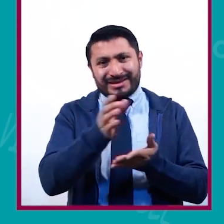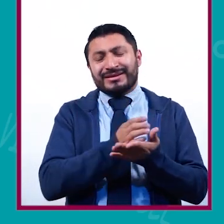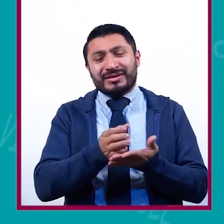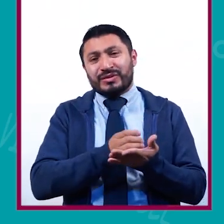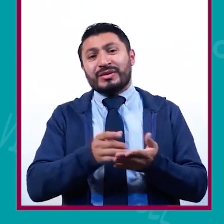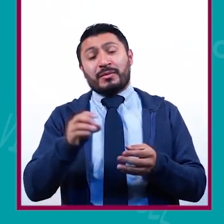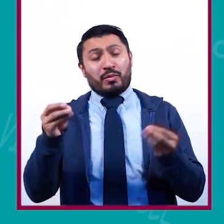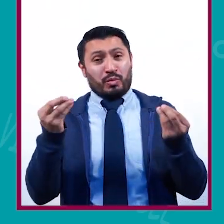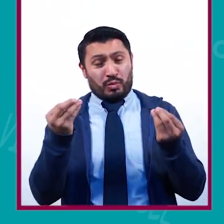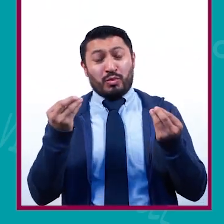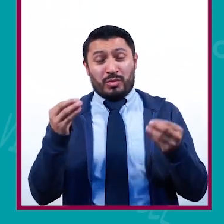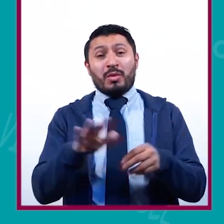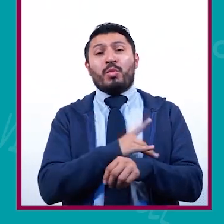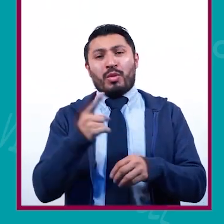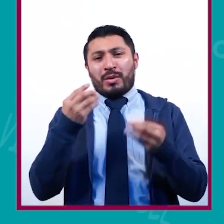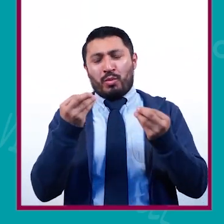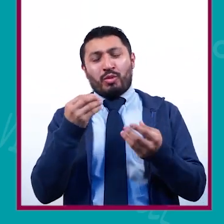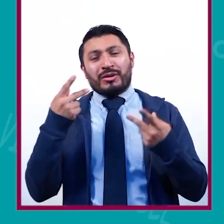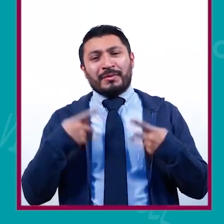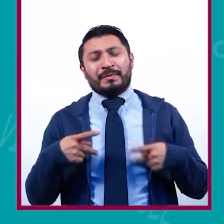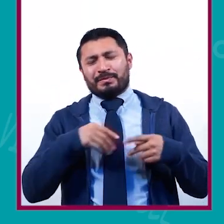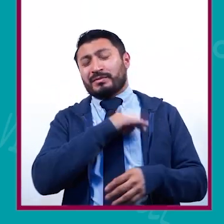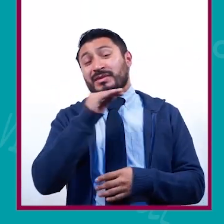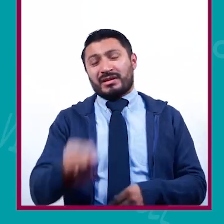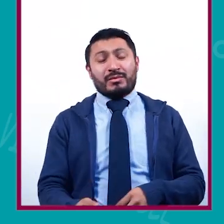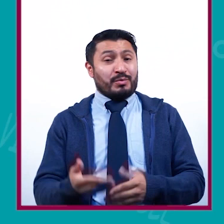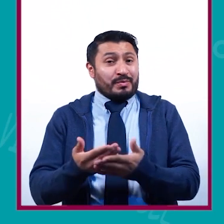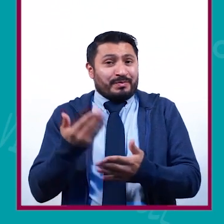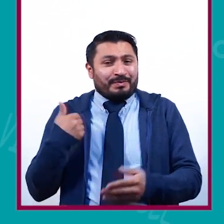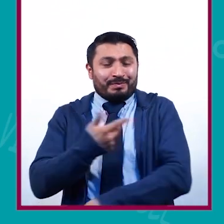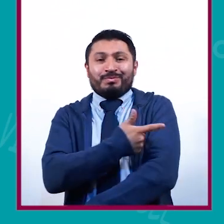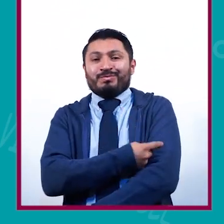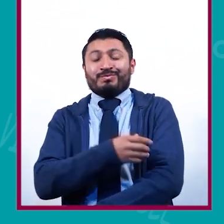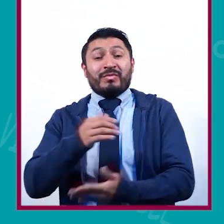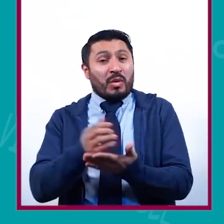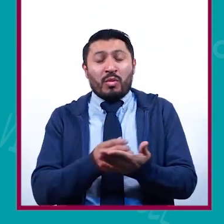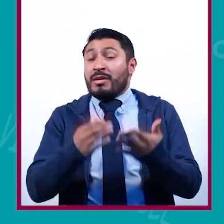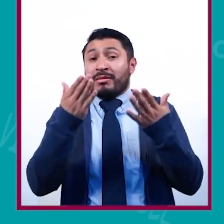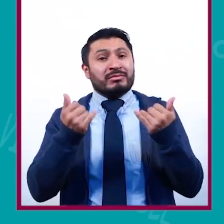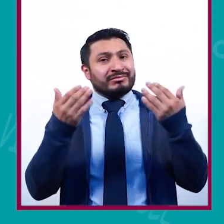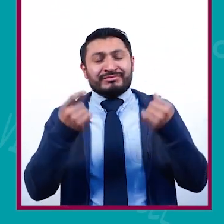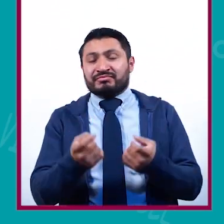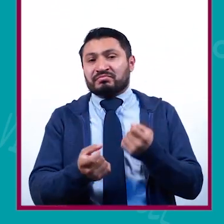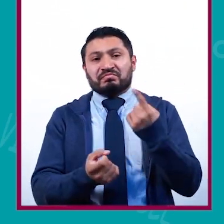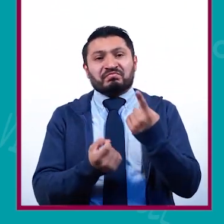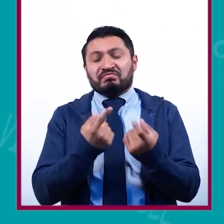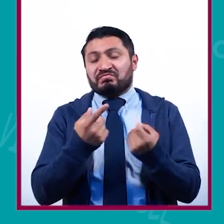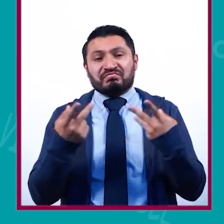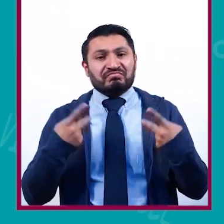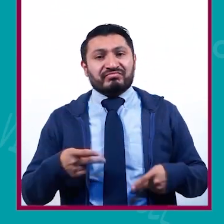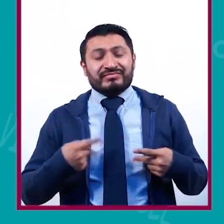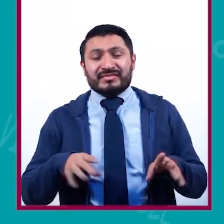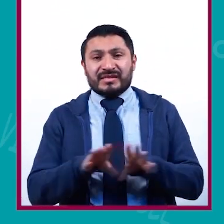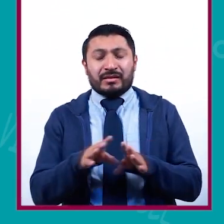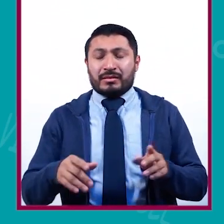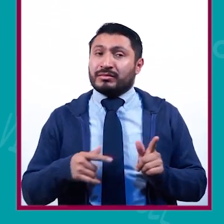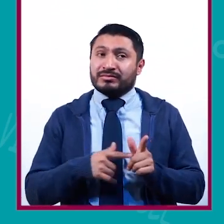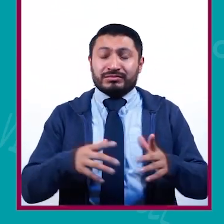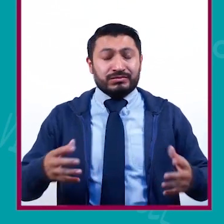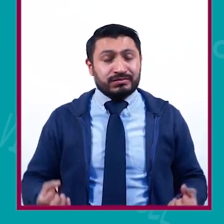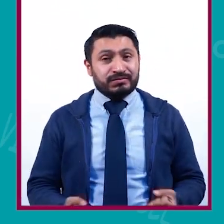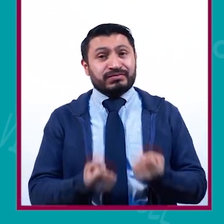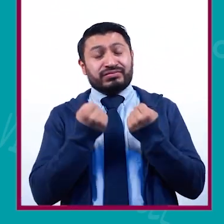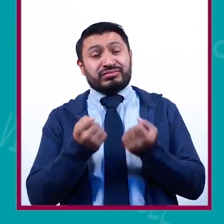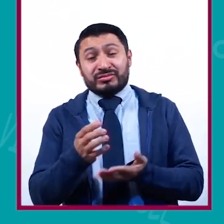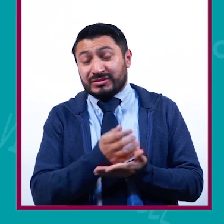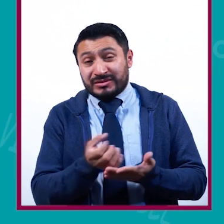curarte, porque muchas personas murieron debido a que no existía en sí una cura. Son muy pocas las que han sobrevivido a